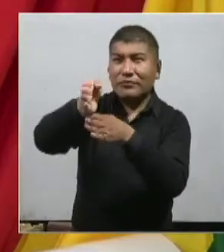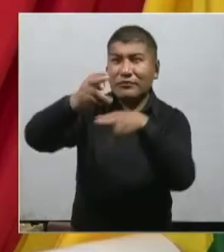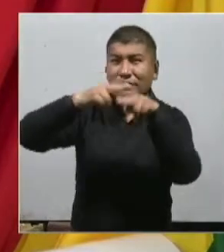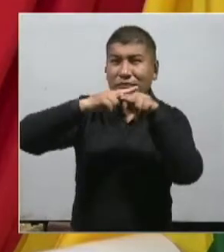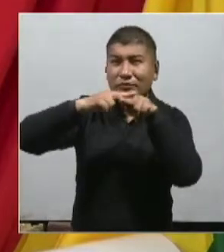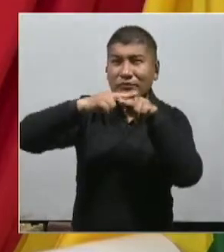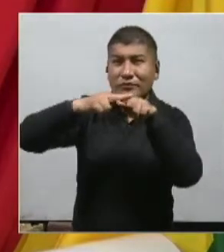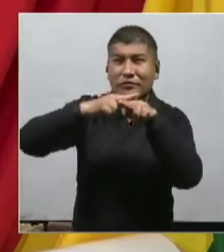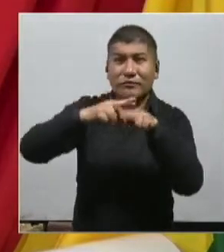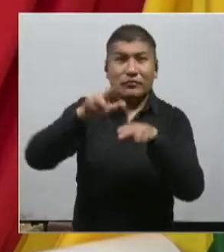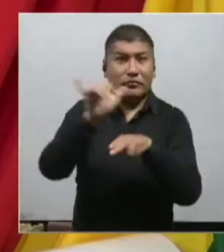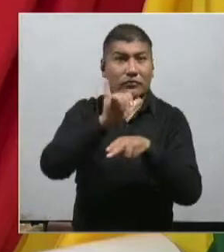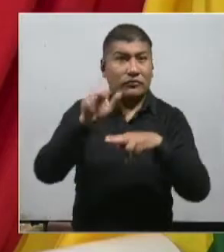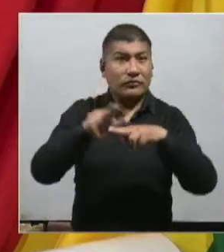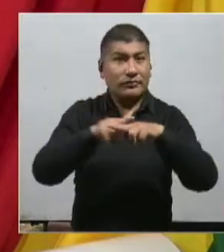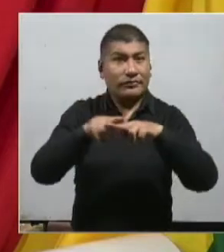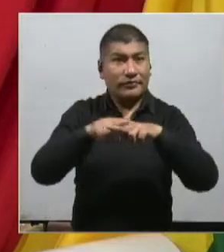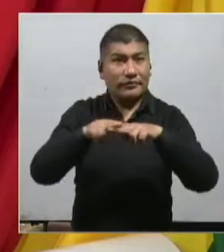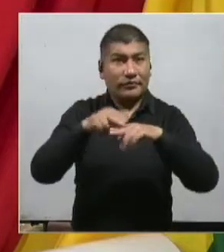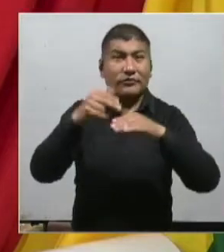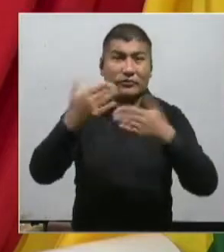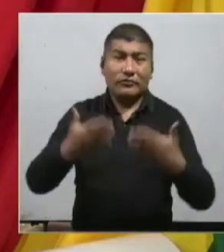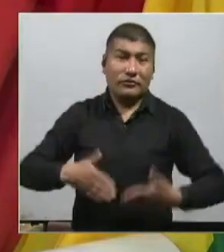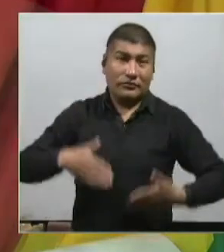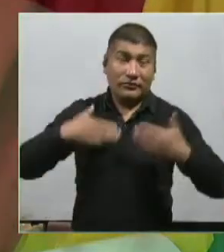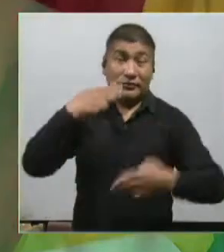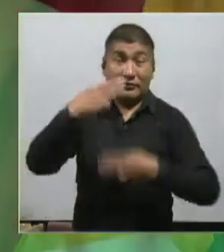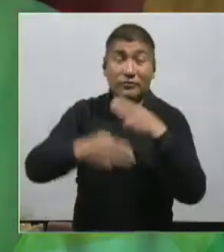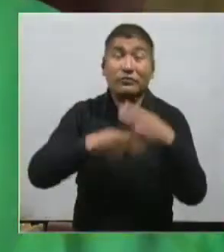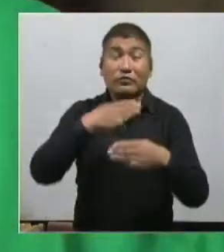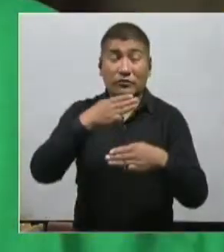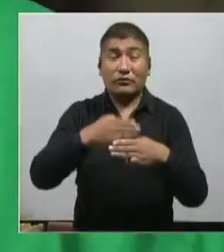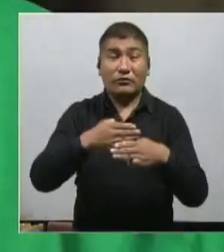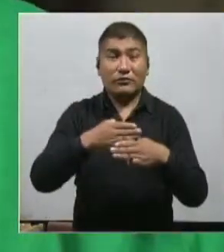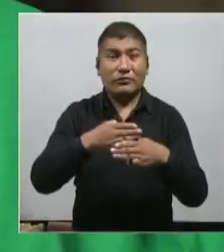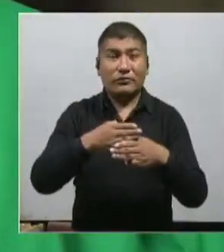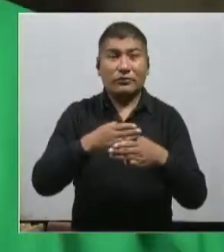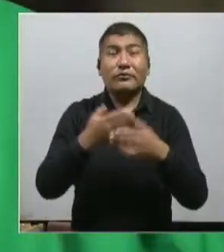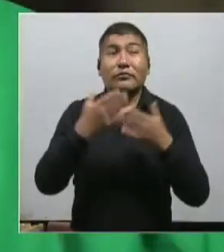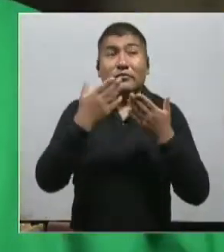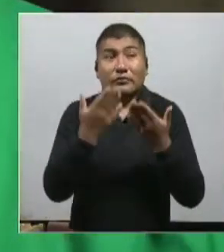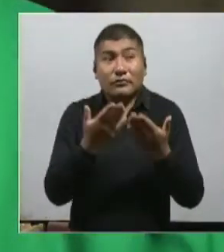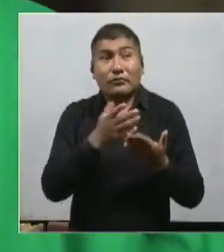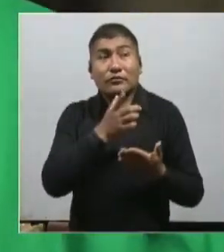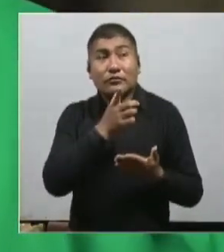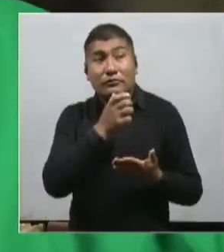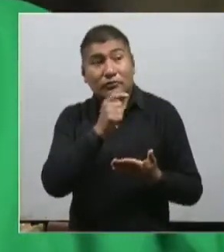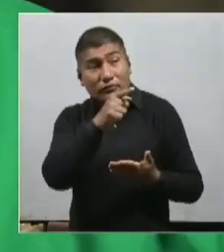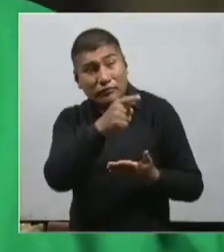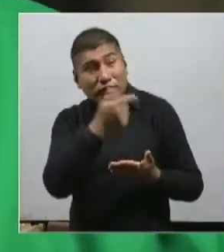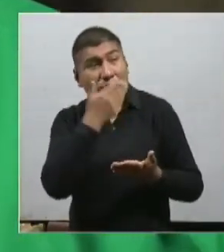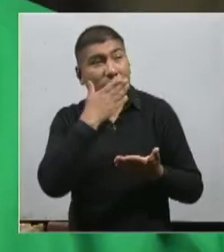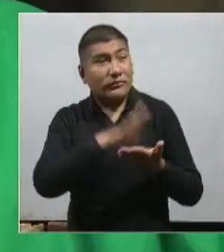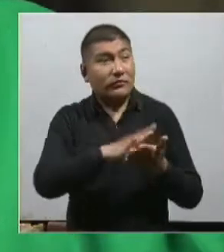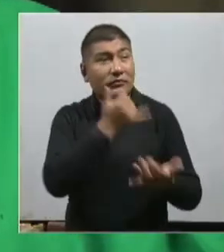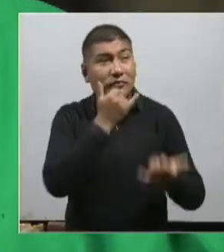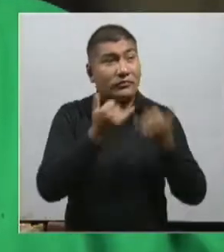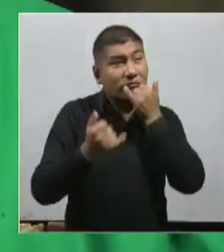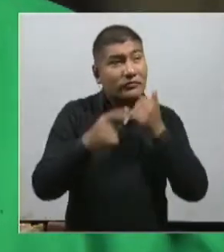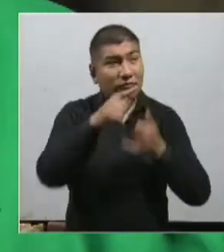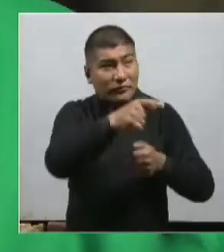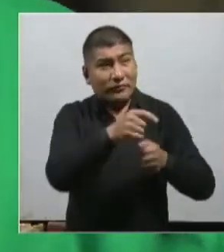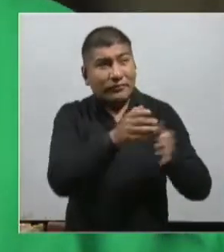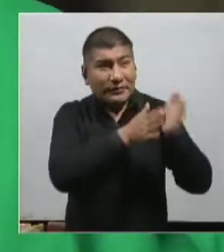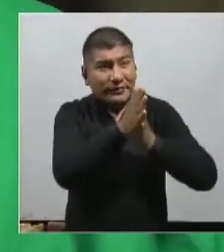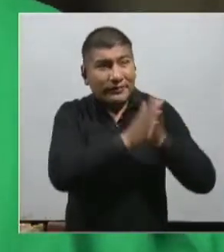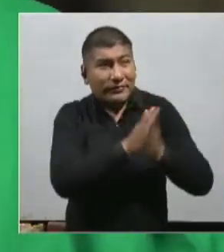tren, se desarrolla la vida de la humanidad. Hay quien se dedica a hacer maldades, a